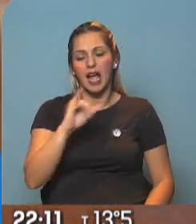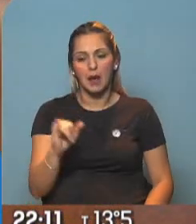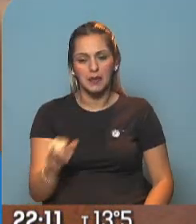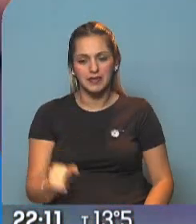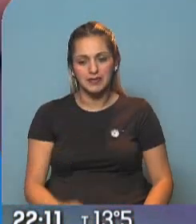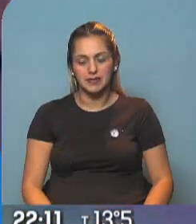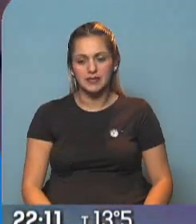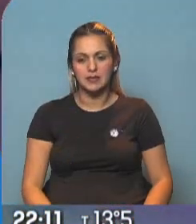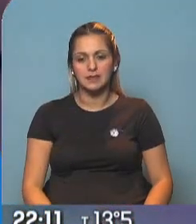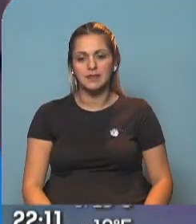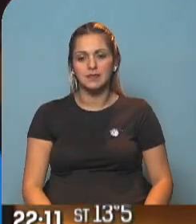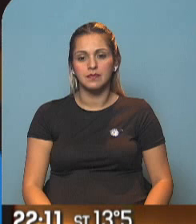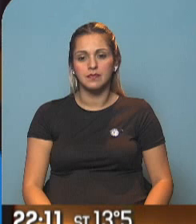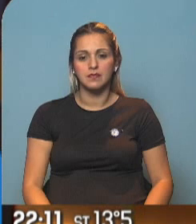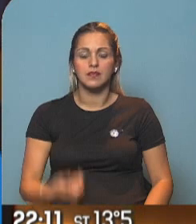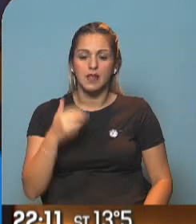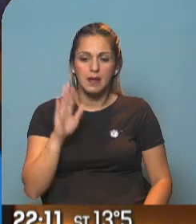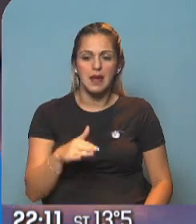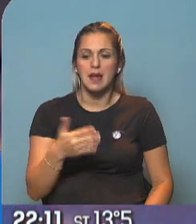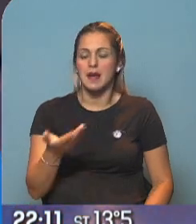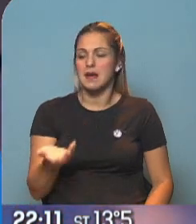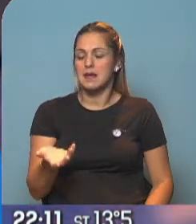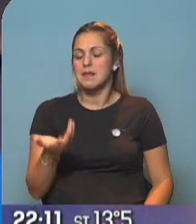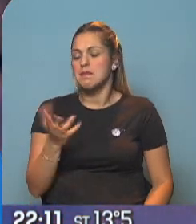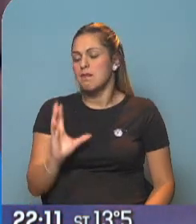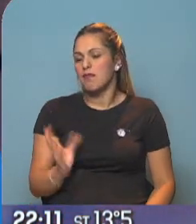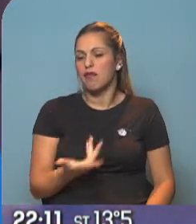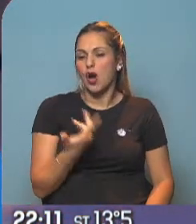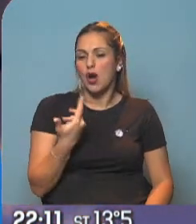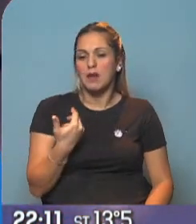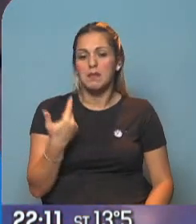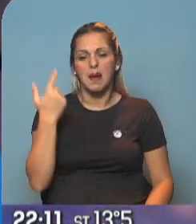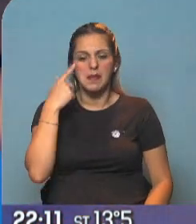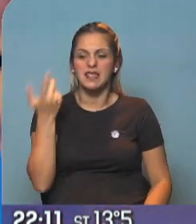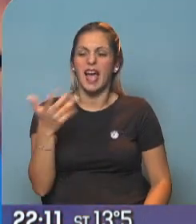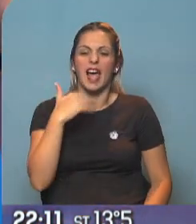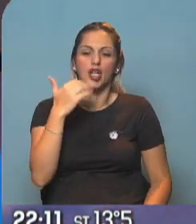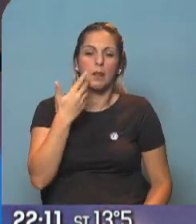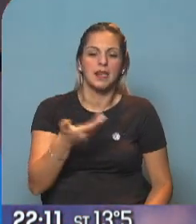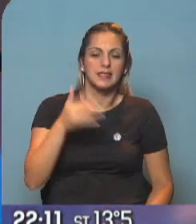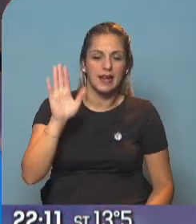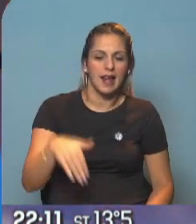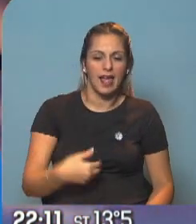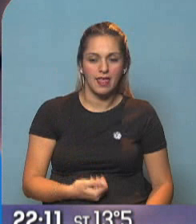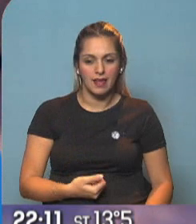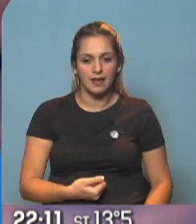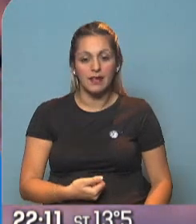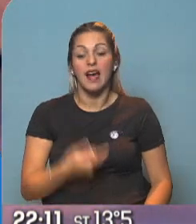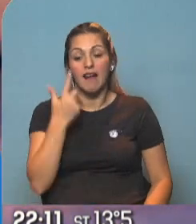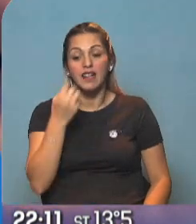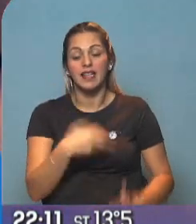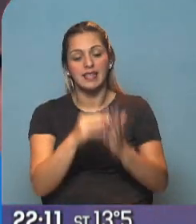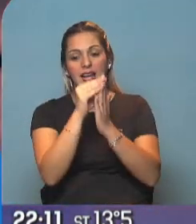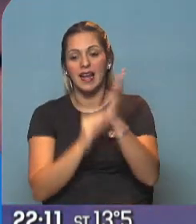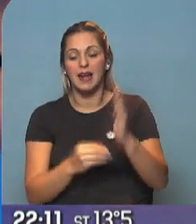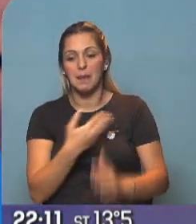capacidad y menos carisma. Menos gracia. Menos gracia. Hizo que, bueno, se lo subestimara mucho, ¿no? Habría que hacer algún día la lista de presidentes subestimados del